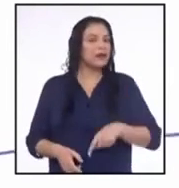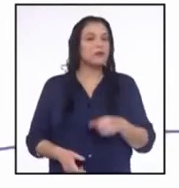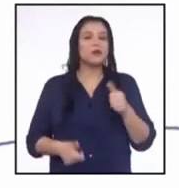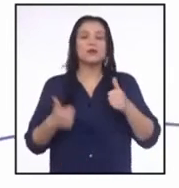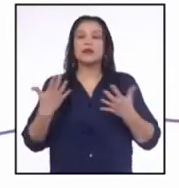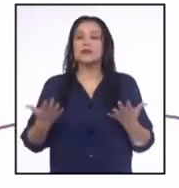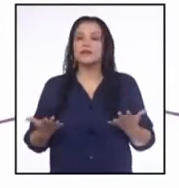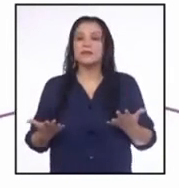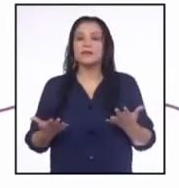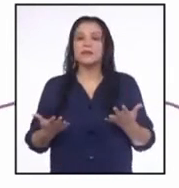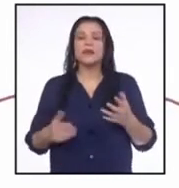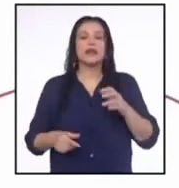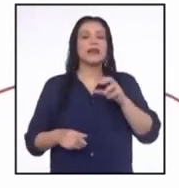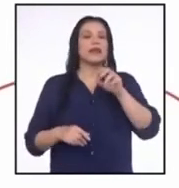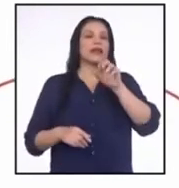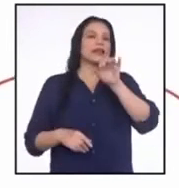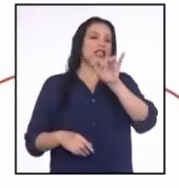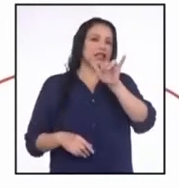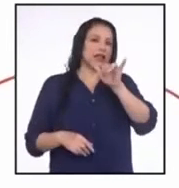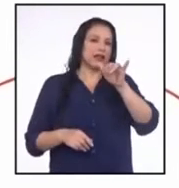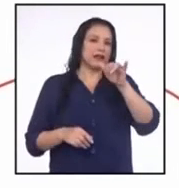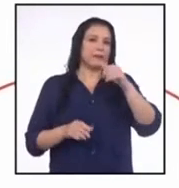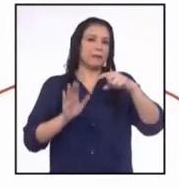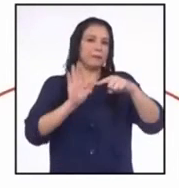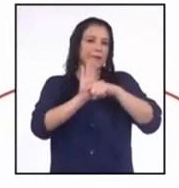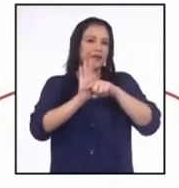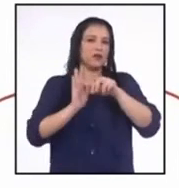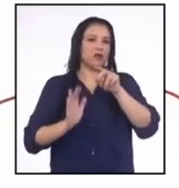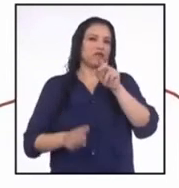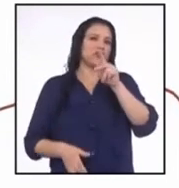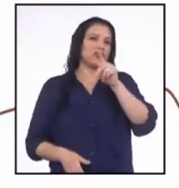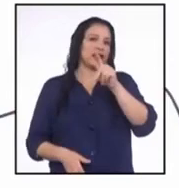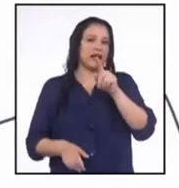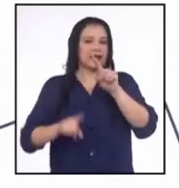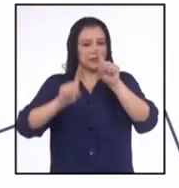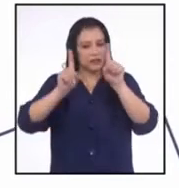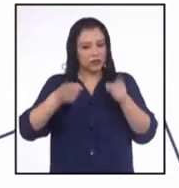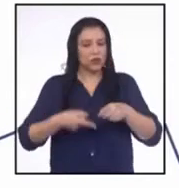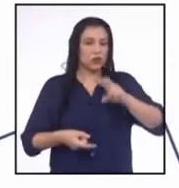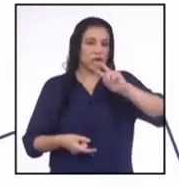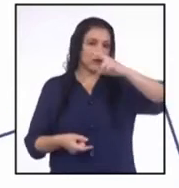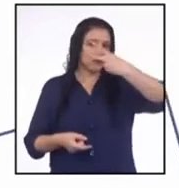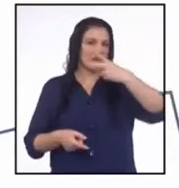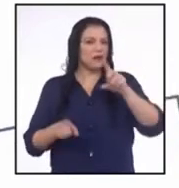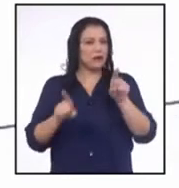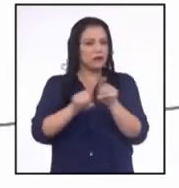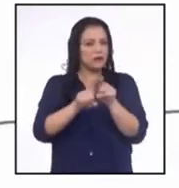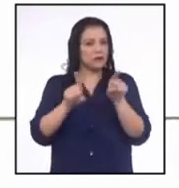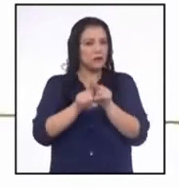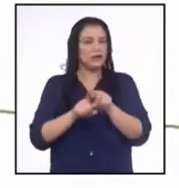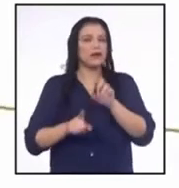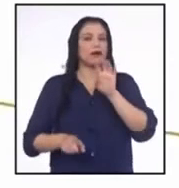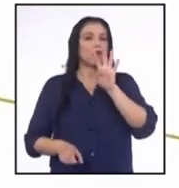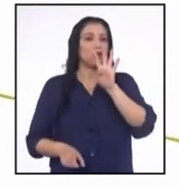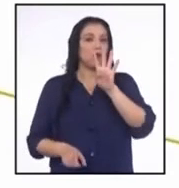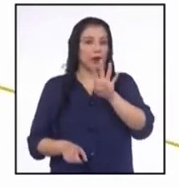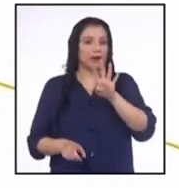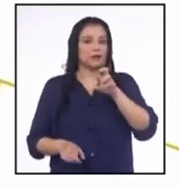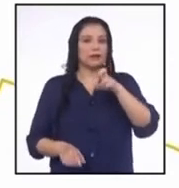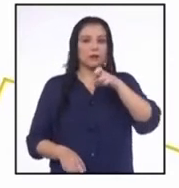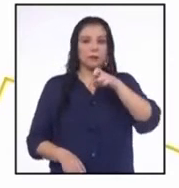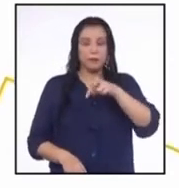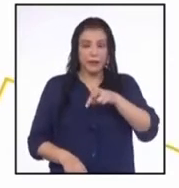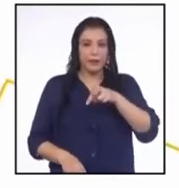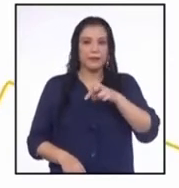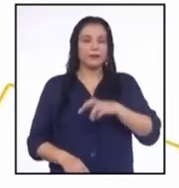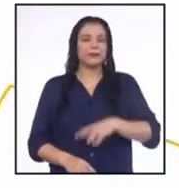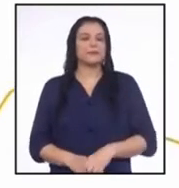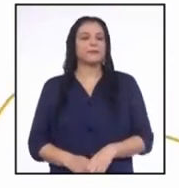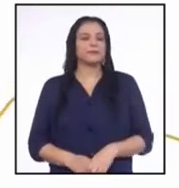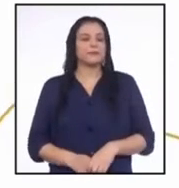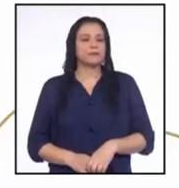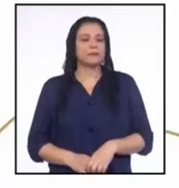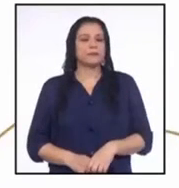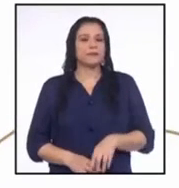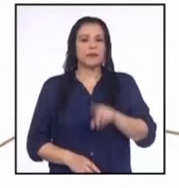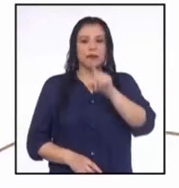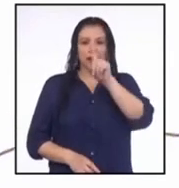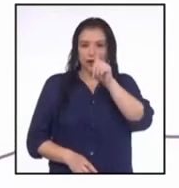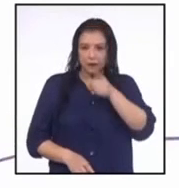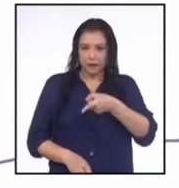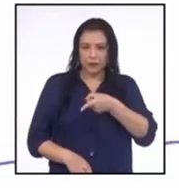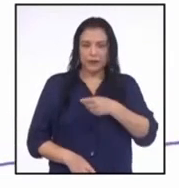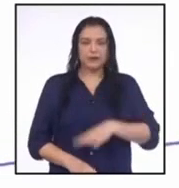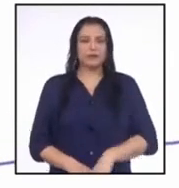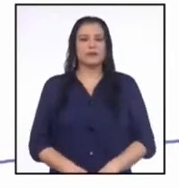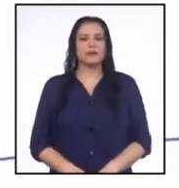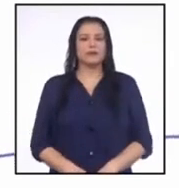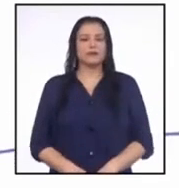será y menos k todo elevado al cuadrado es igual a 4 veces P multiplicado por,